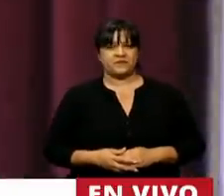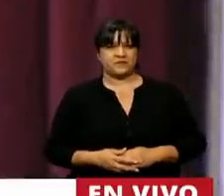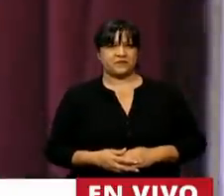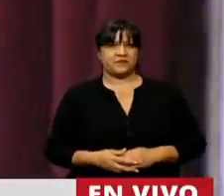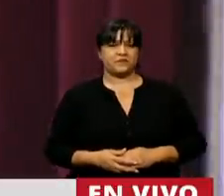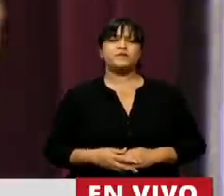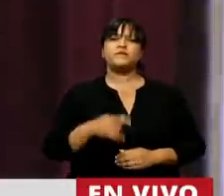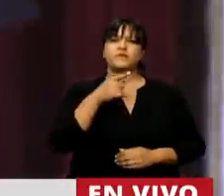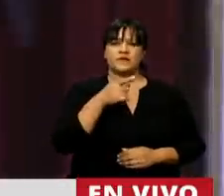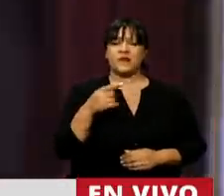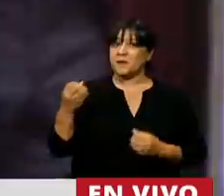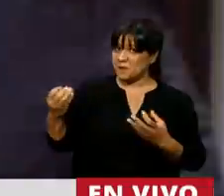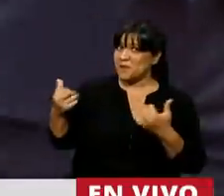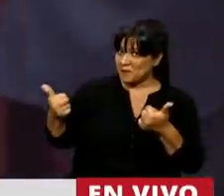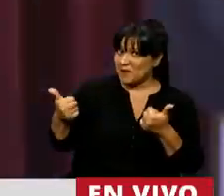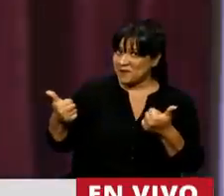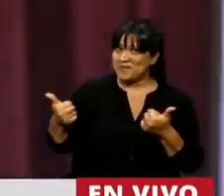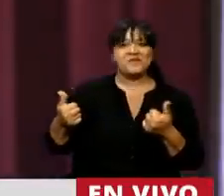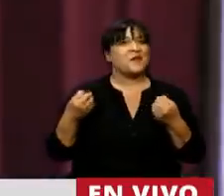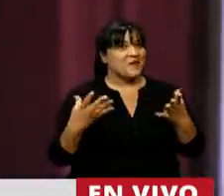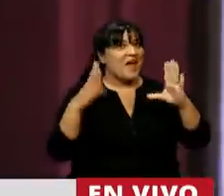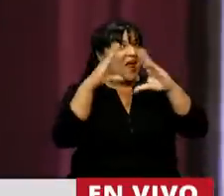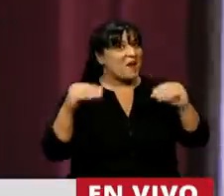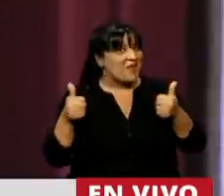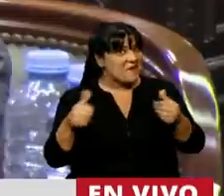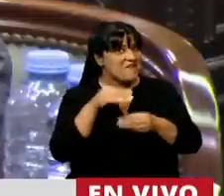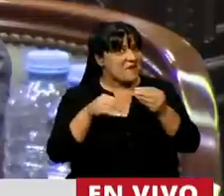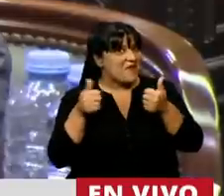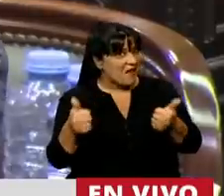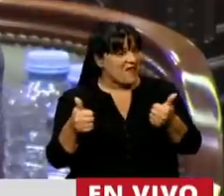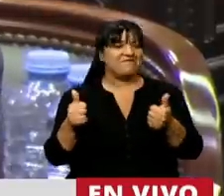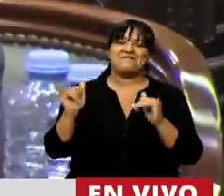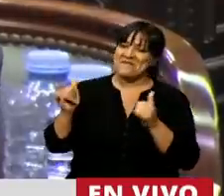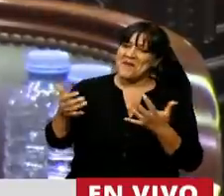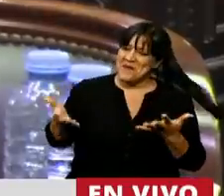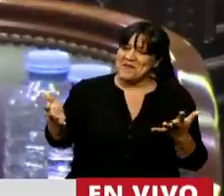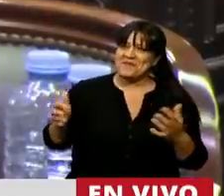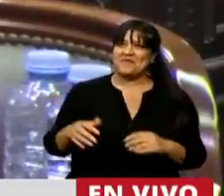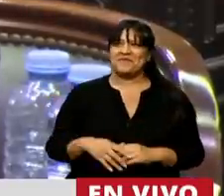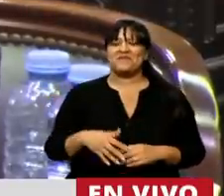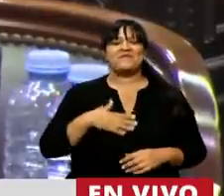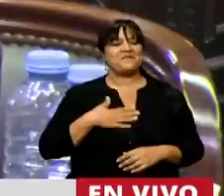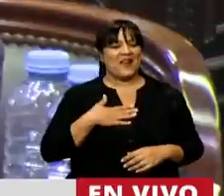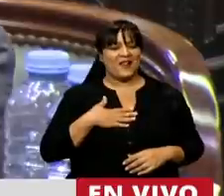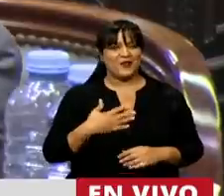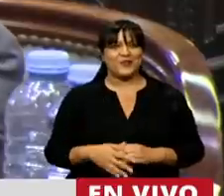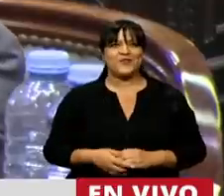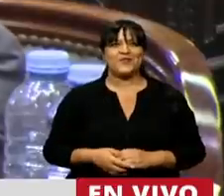Usted sabe que... Bien, ¿usted anda bien? Bien, bien. ¿Cómo? ¿La Navidad bien? ¿La familia bien? Ahí bueno, anda. Bueno, me alegro.